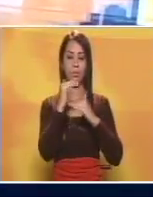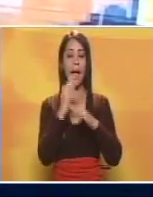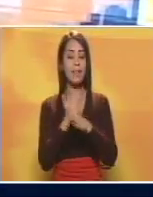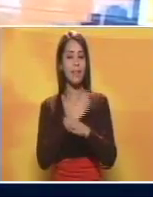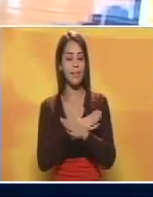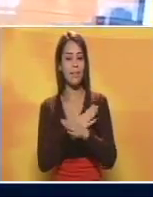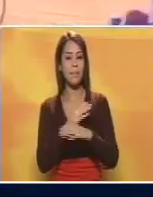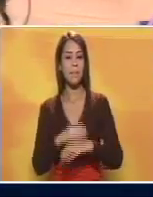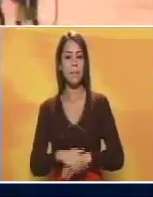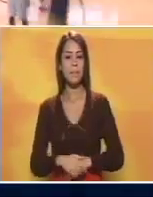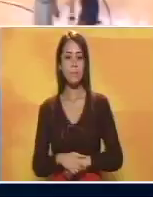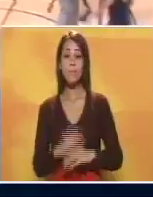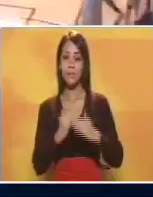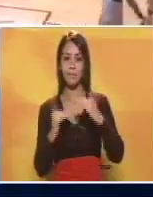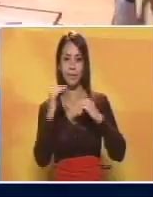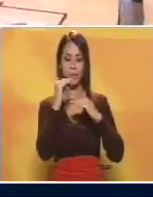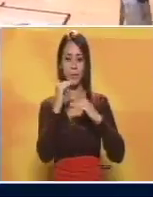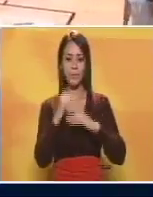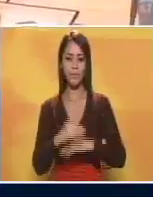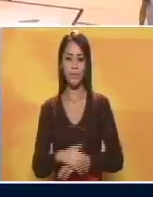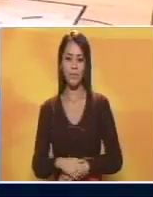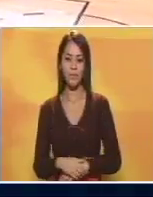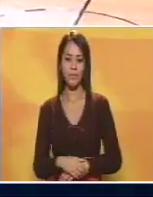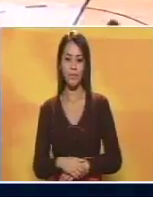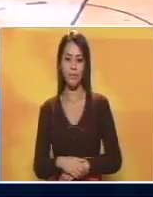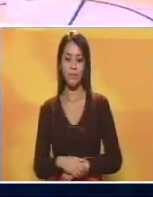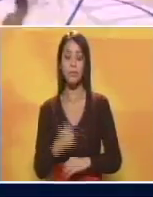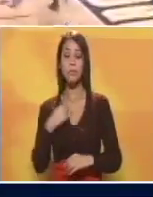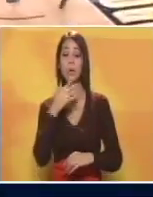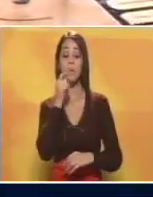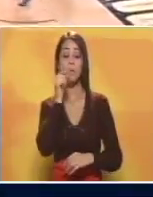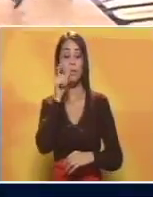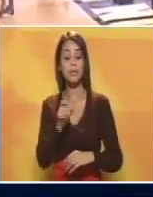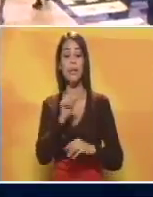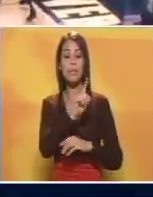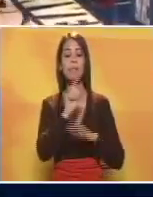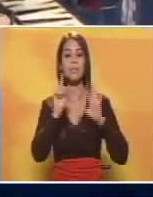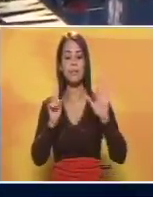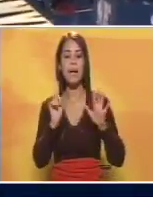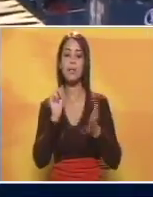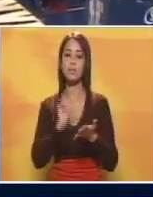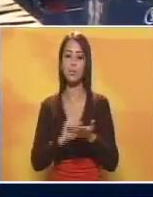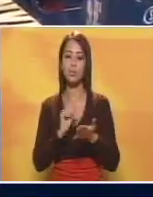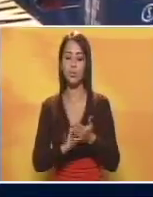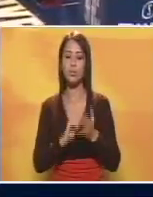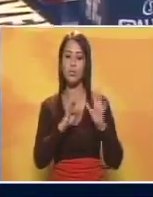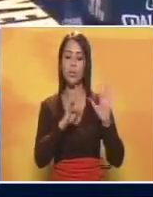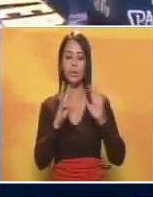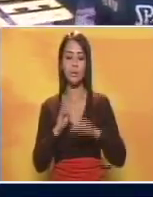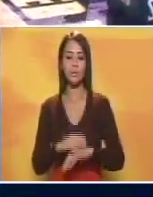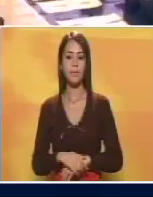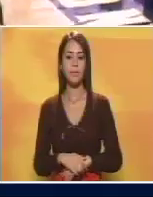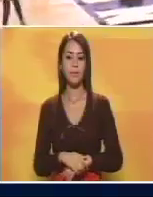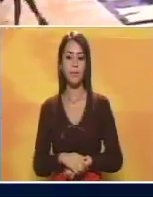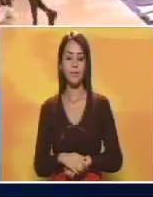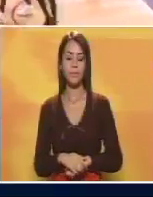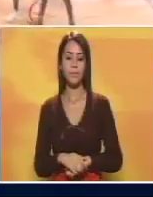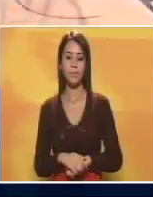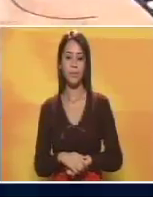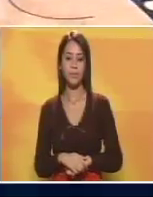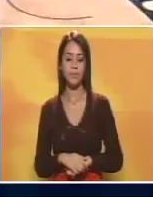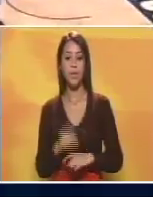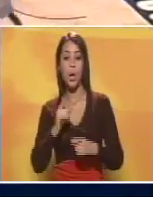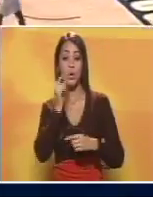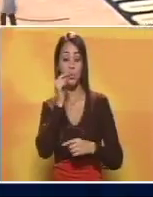postemporada con los lobeznos. Nikola Jokic fue el mejor por Denver con 16 puntos, 14 rebotes y 9 asistencias, mientras que Karl